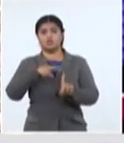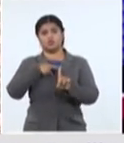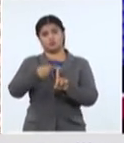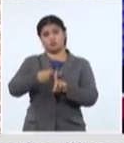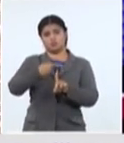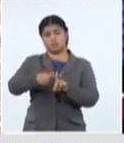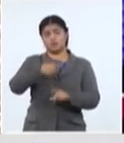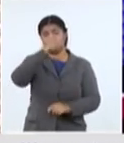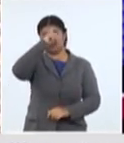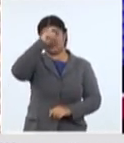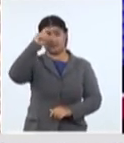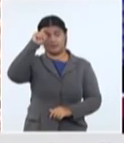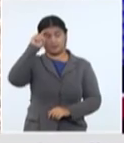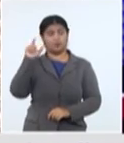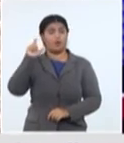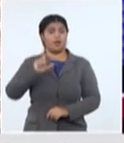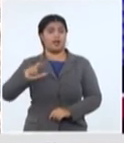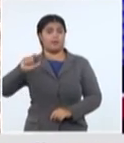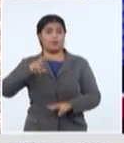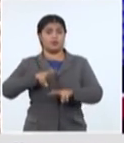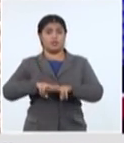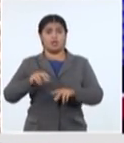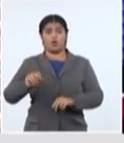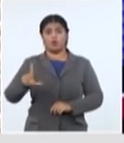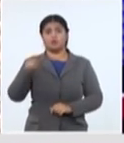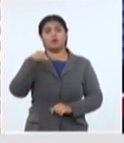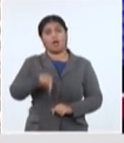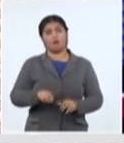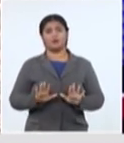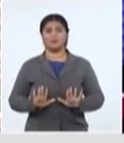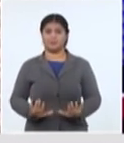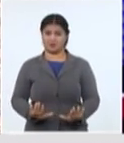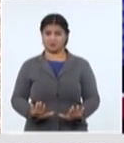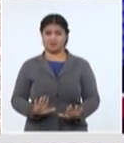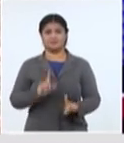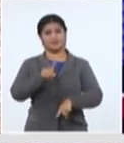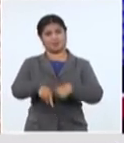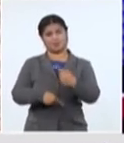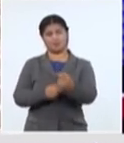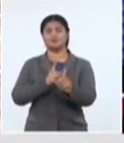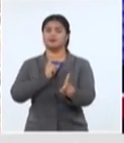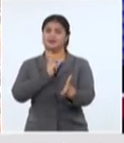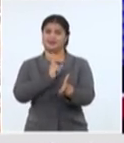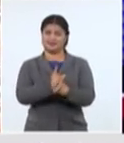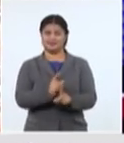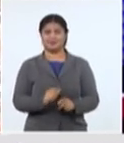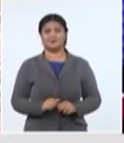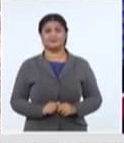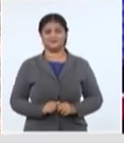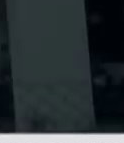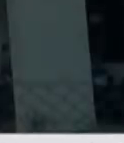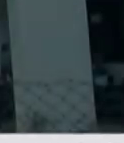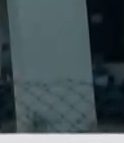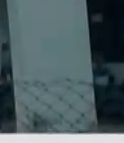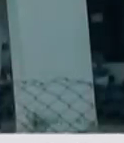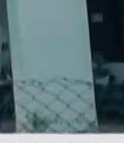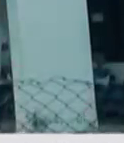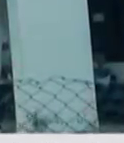Espíritus, Camagüey y Holguín. Nosotros nos vamos a una pausa porque hoy es miércoles de psicología.